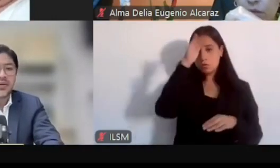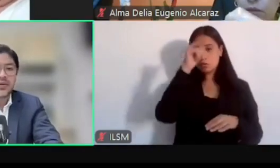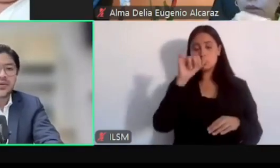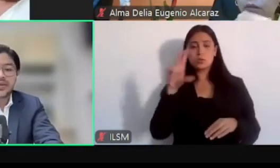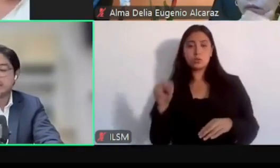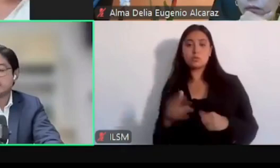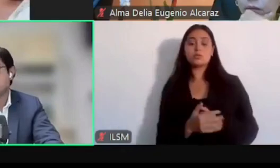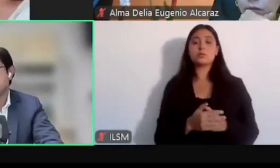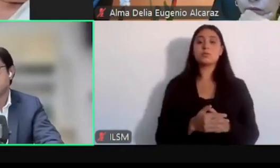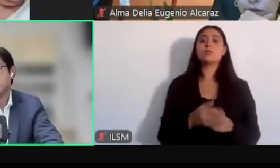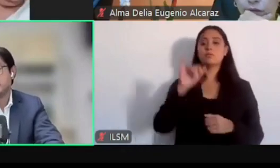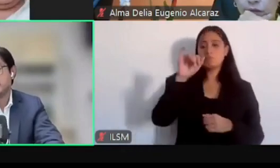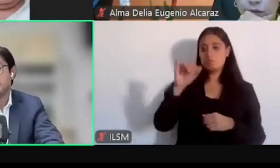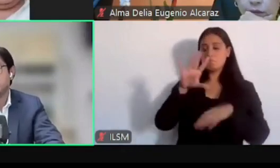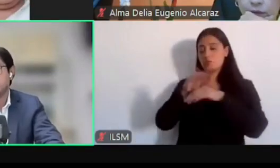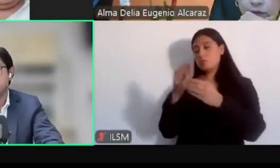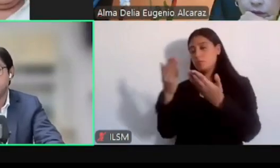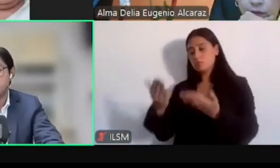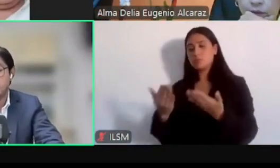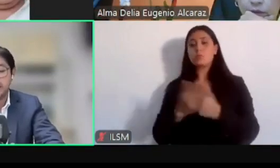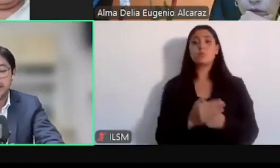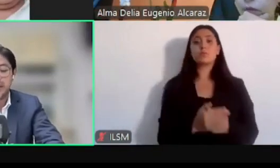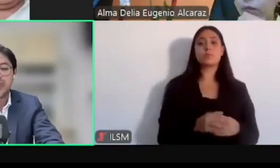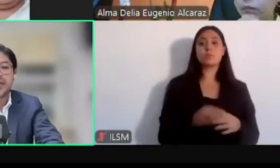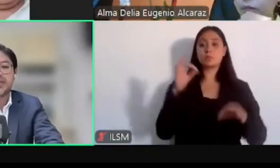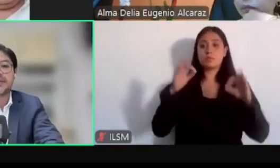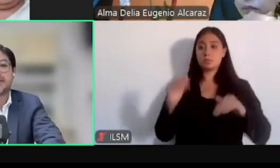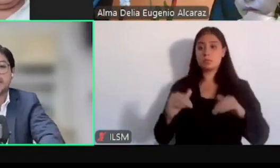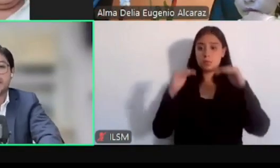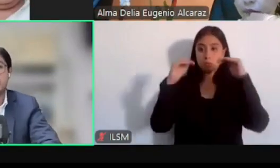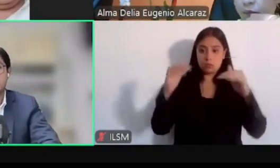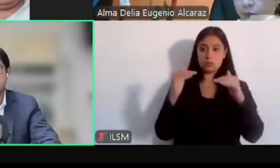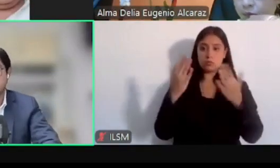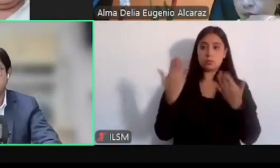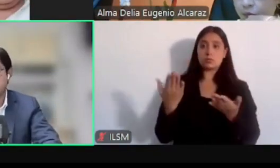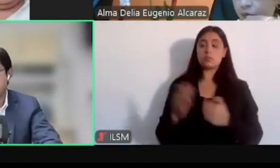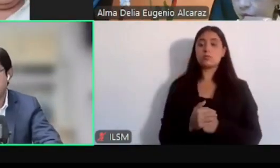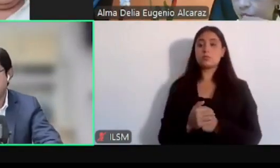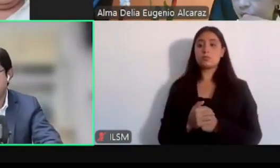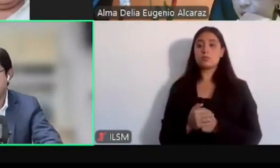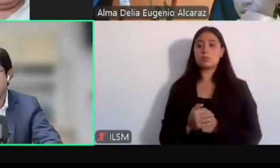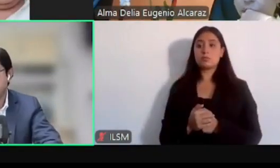con su autorización magistrada presidente magistrado ponente José Inés betancur